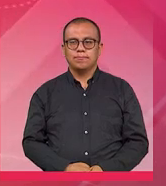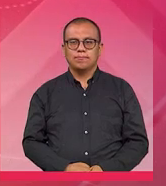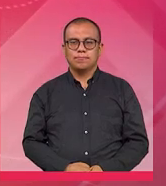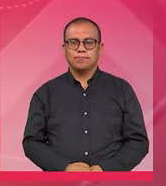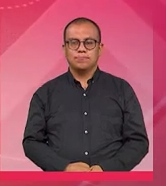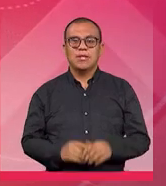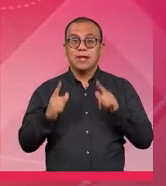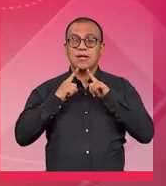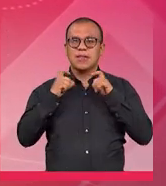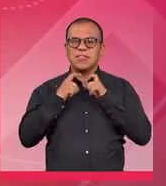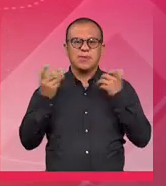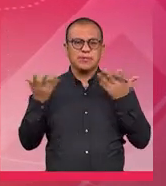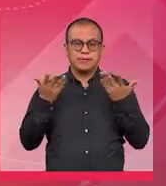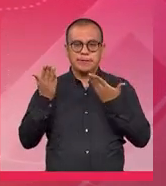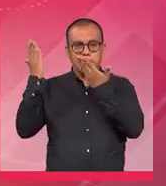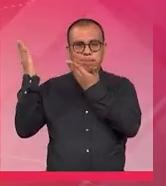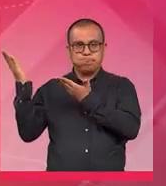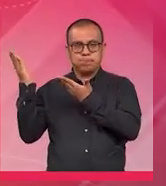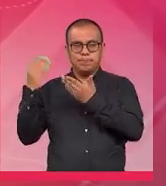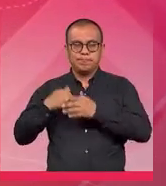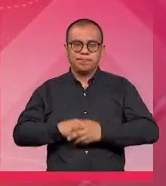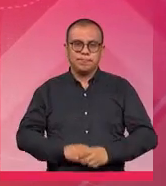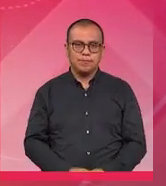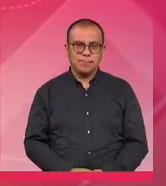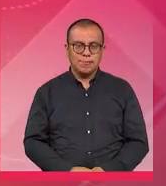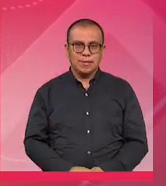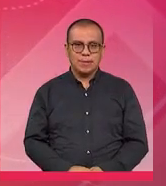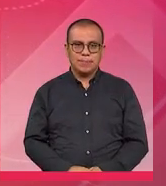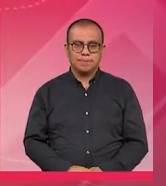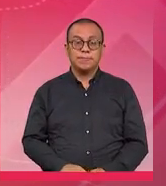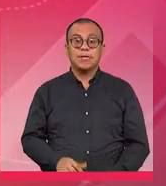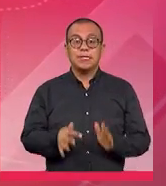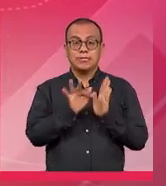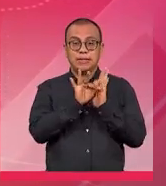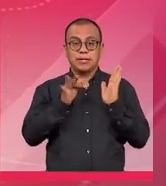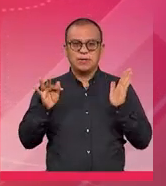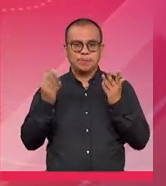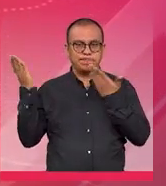en Engativá, en el barrio La Estrada y en Teusaquillo, en el barrio Palermo.